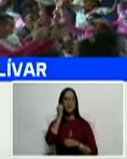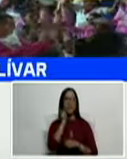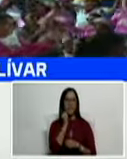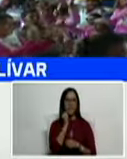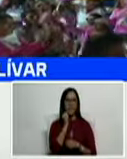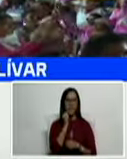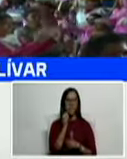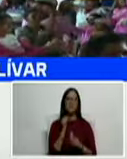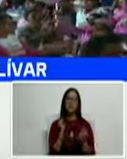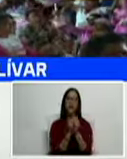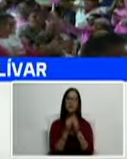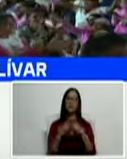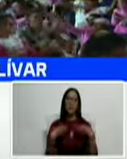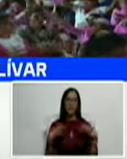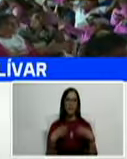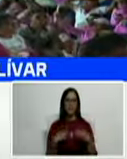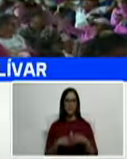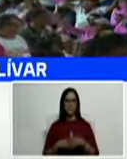en Anzuategui,